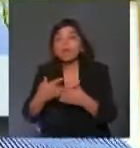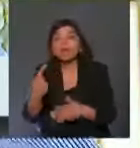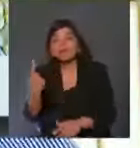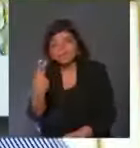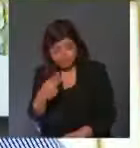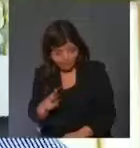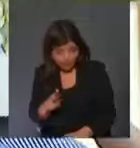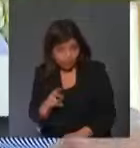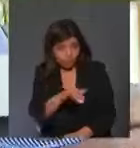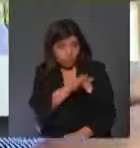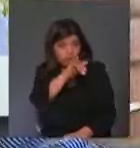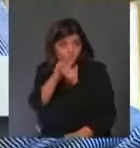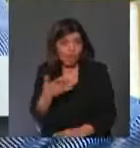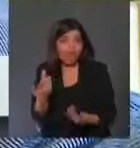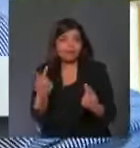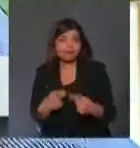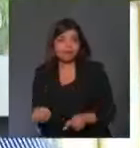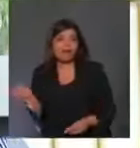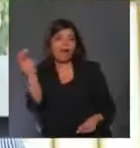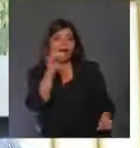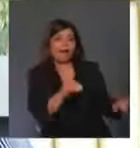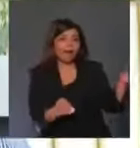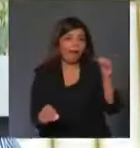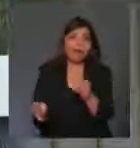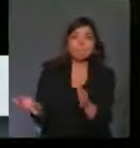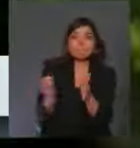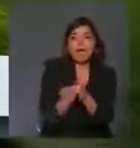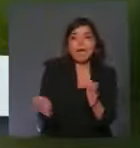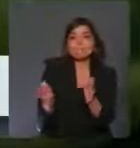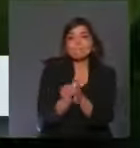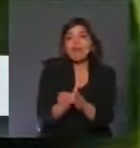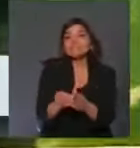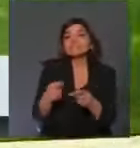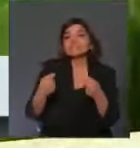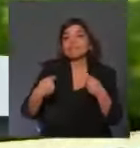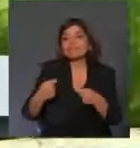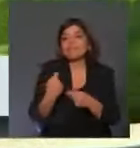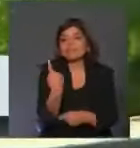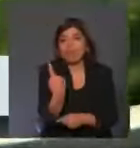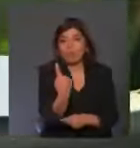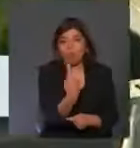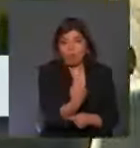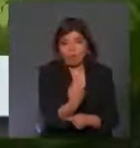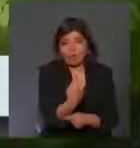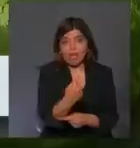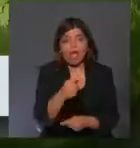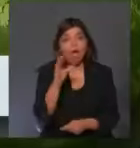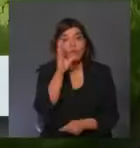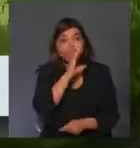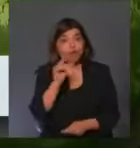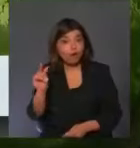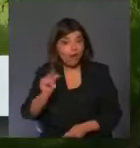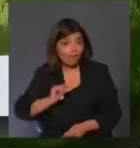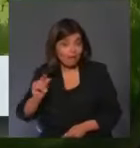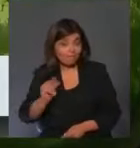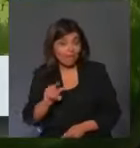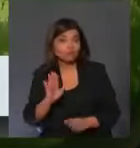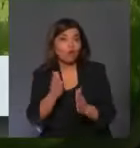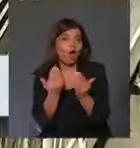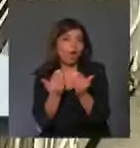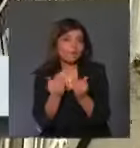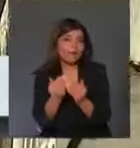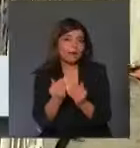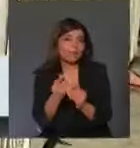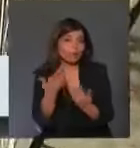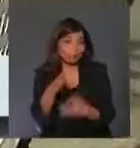empieza a venir de nuevo aumentar el volumen se vende por unidad si busca precios más bajos deberá esperar un poco pero si no se aguanta ya